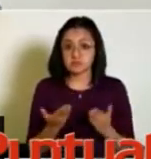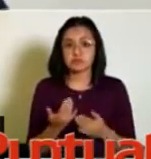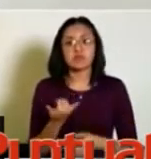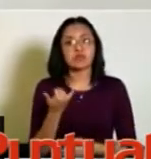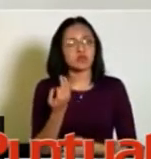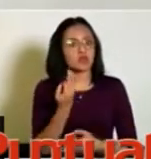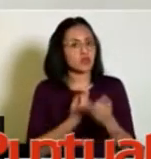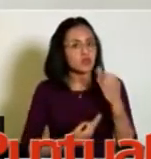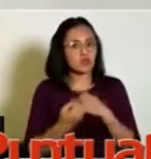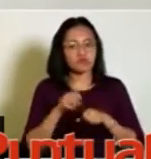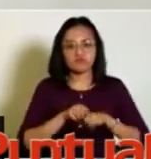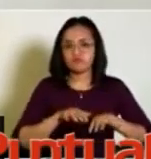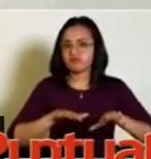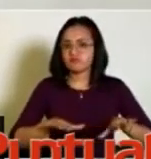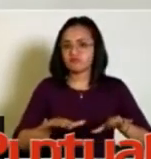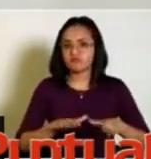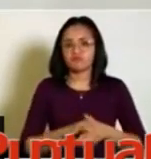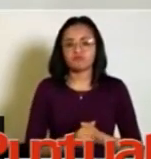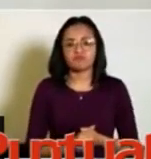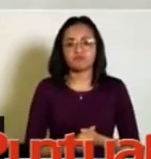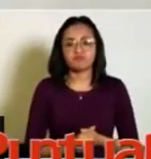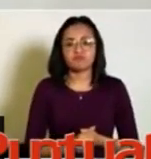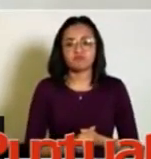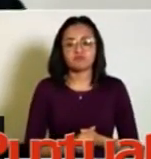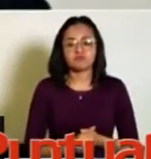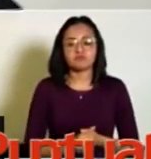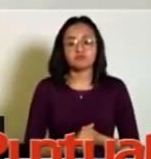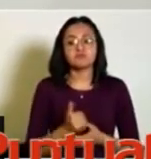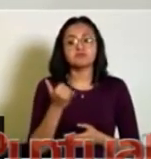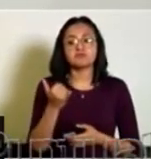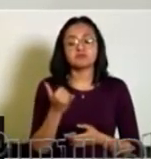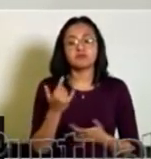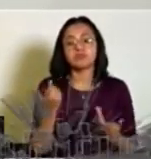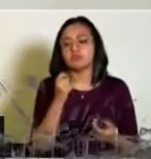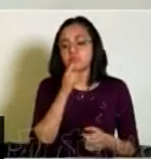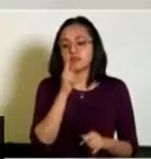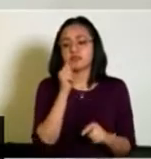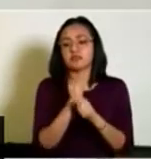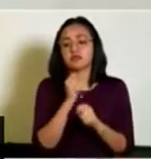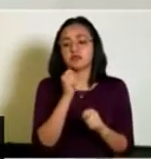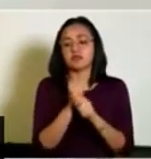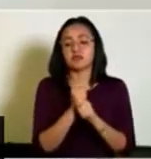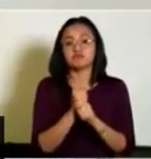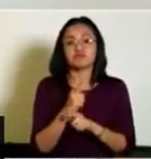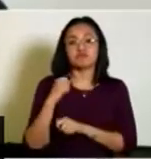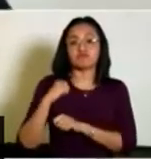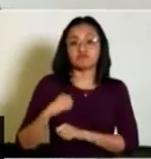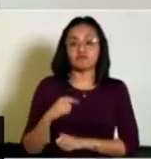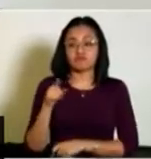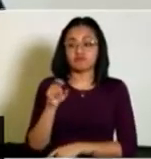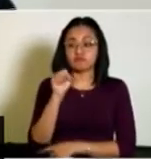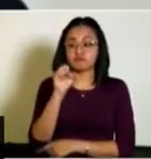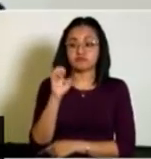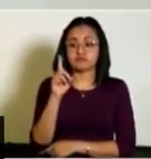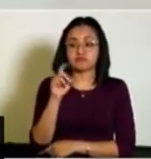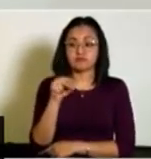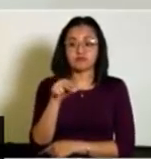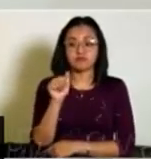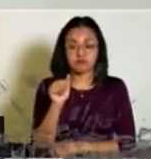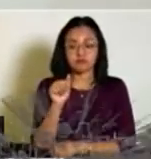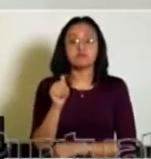la distribución y el transporte será a cargo de SEDENA, gobernador.